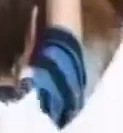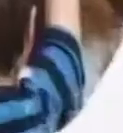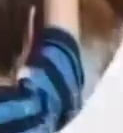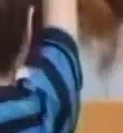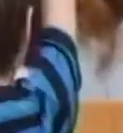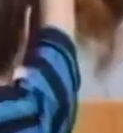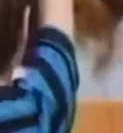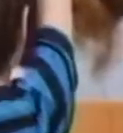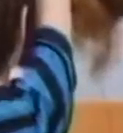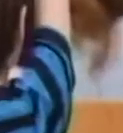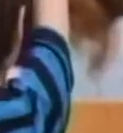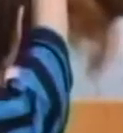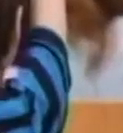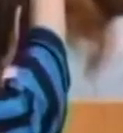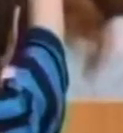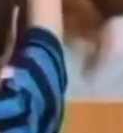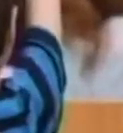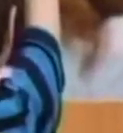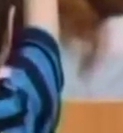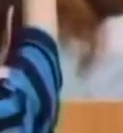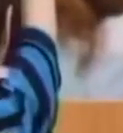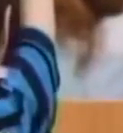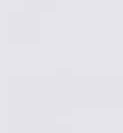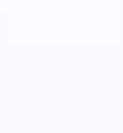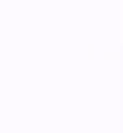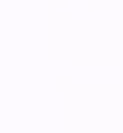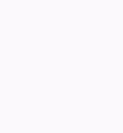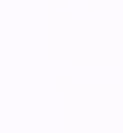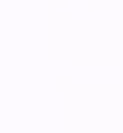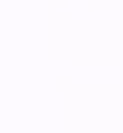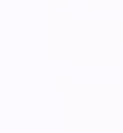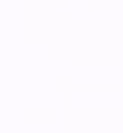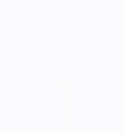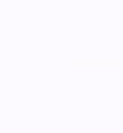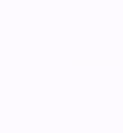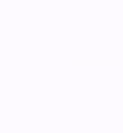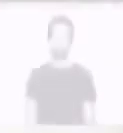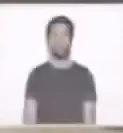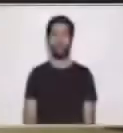A continuación, matemática cuarto primaria.